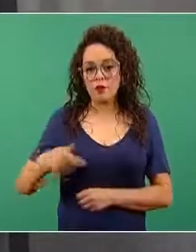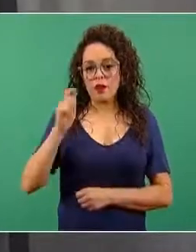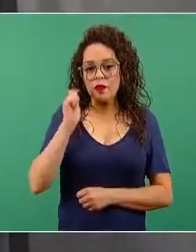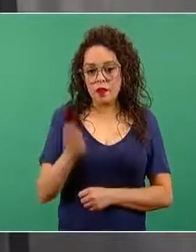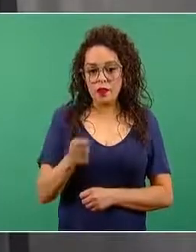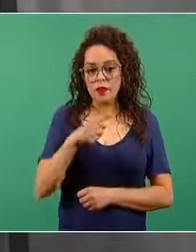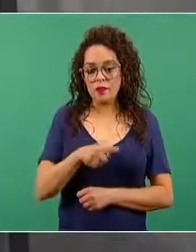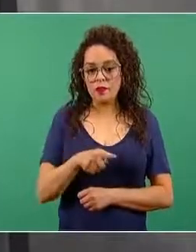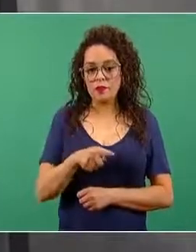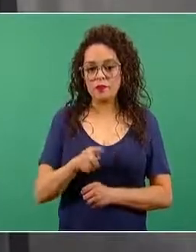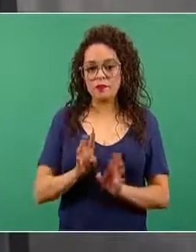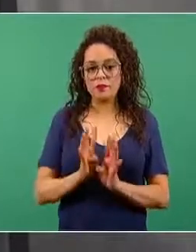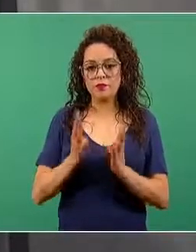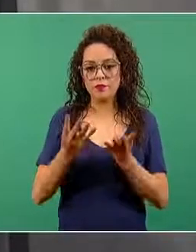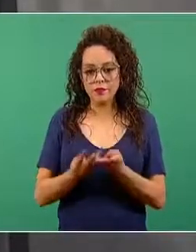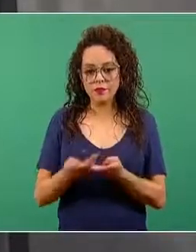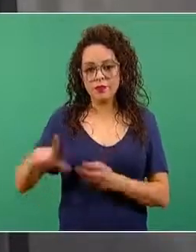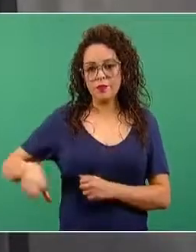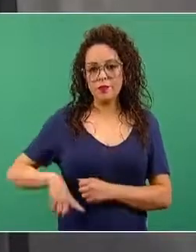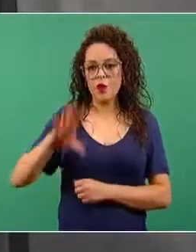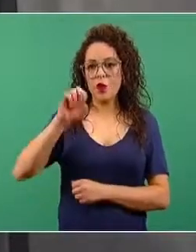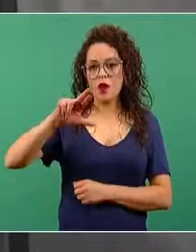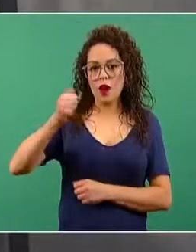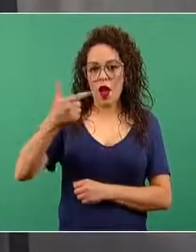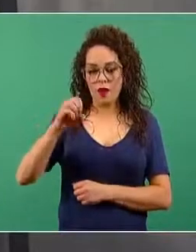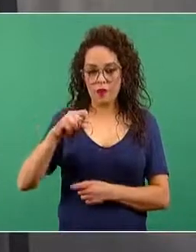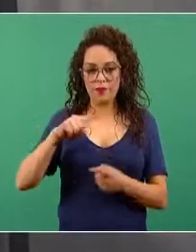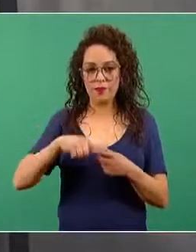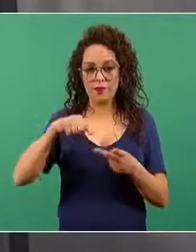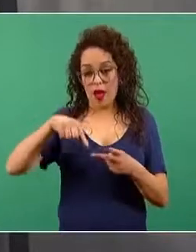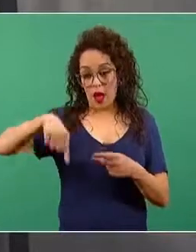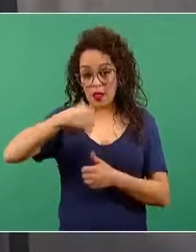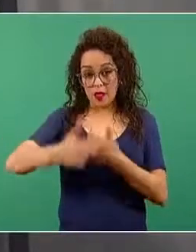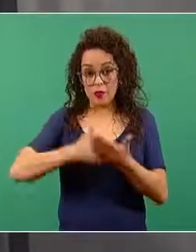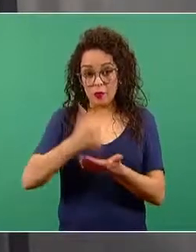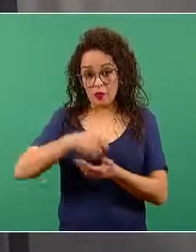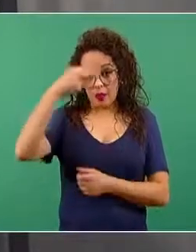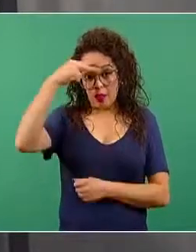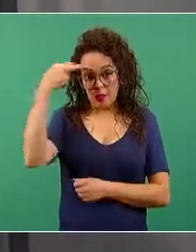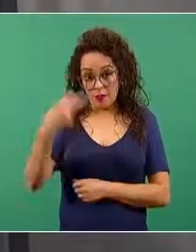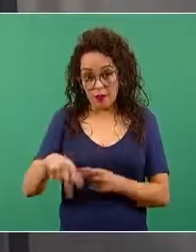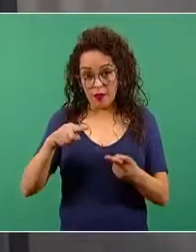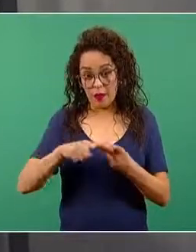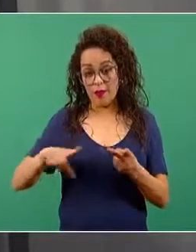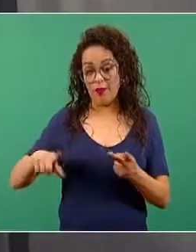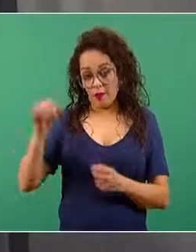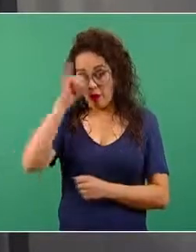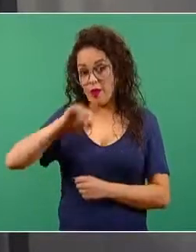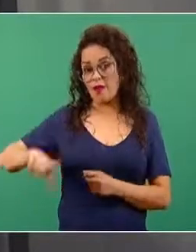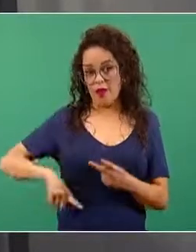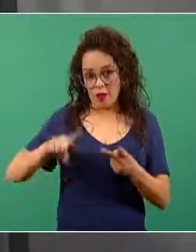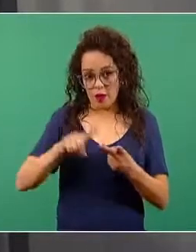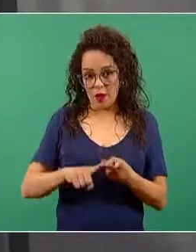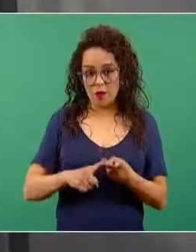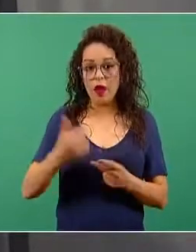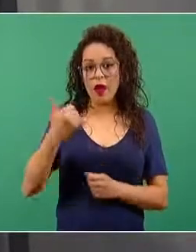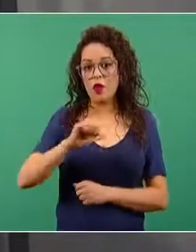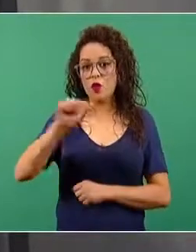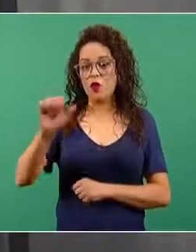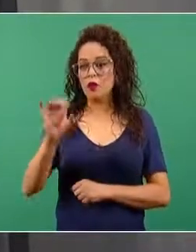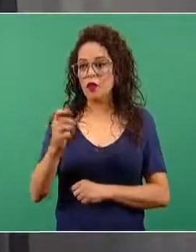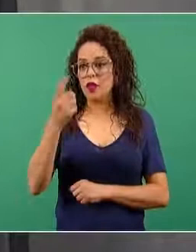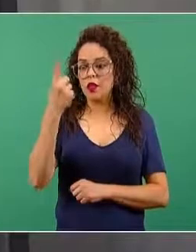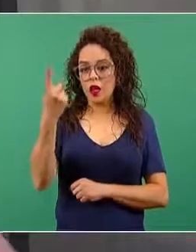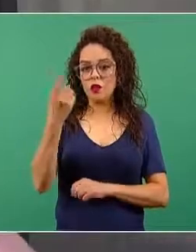Nacional de Gobernadores, CONAGO, la jefa de gobierno de la Ciudad de México, nuestra querida doctora Claudia Sheinbaum, y los 31 mandatarios